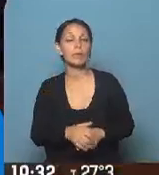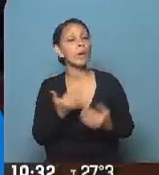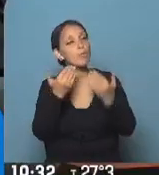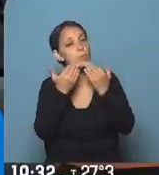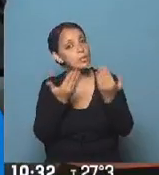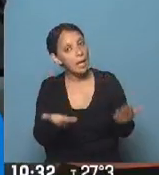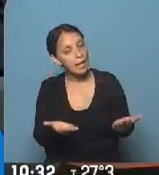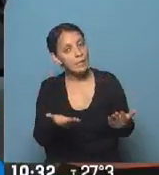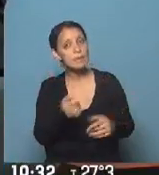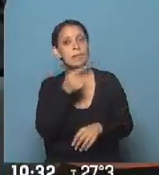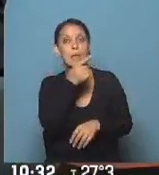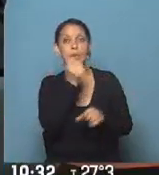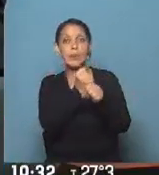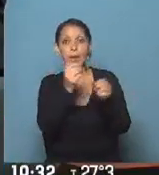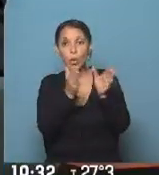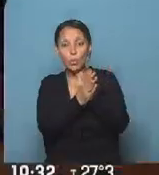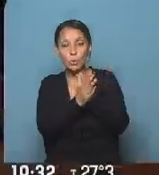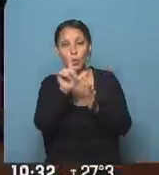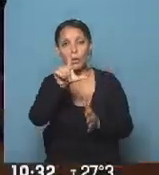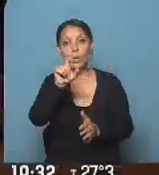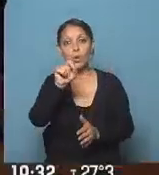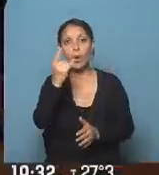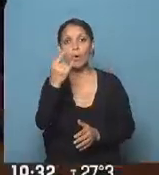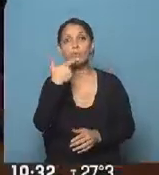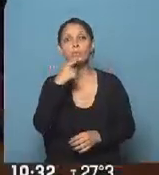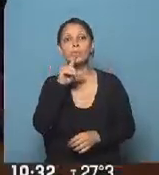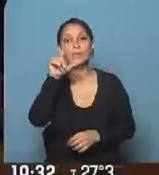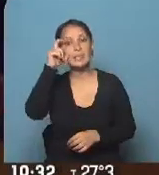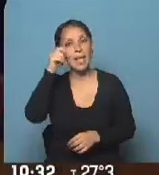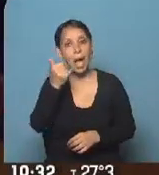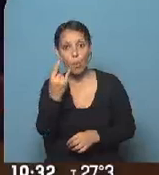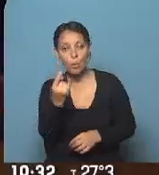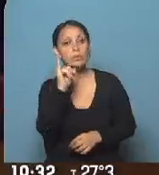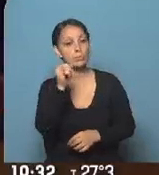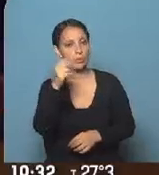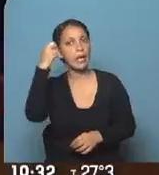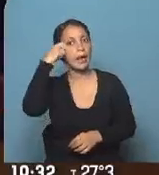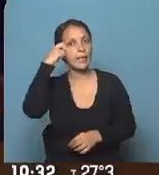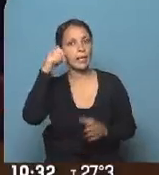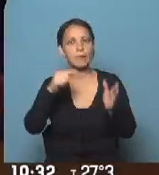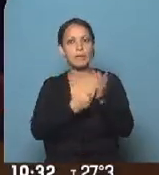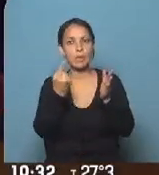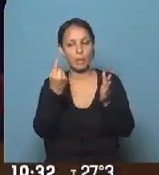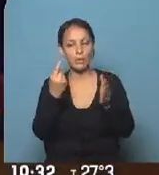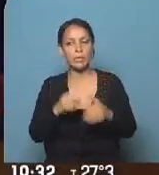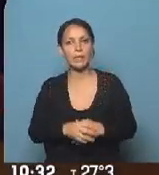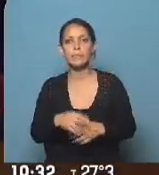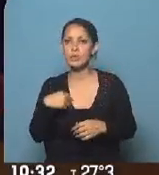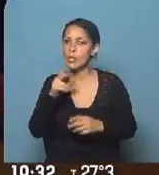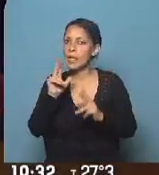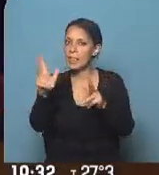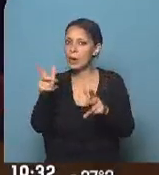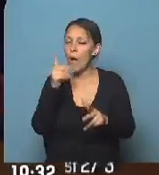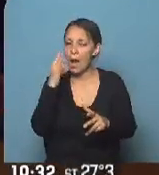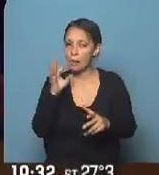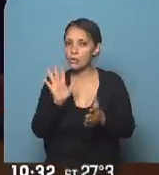muchísimas gracias. ¿Usted está trabajando con Lustó actualmente? Sí, con el radicalismo de de la Ciudad de Buenos Aires que te hago una mención sobre